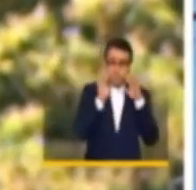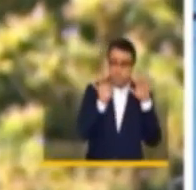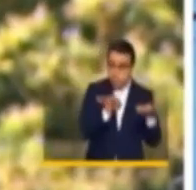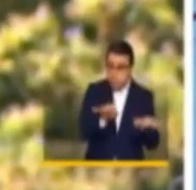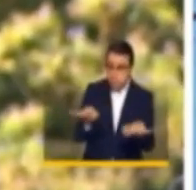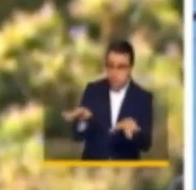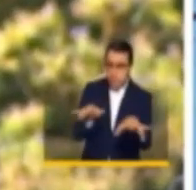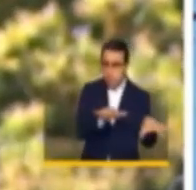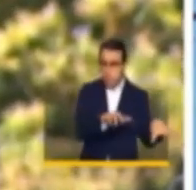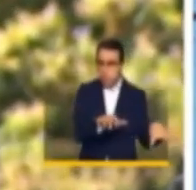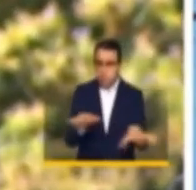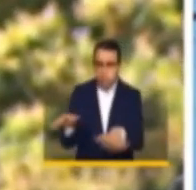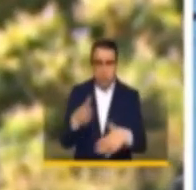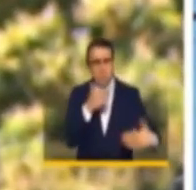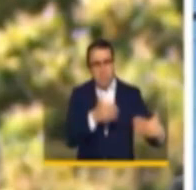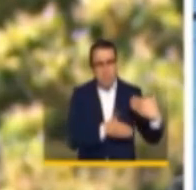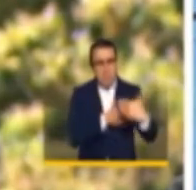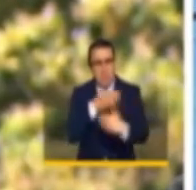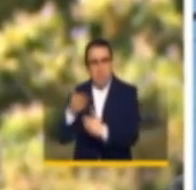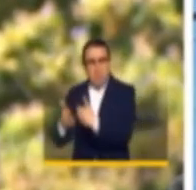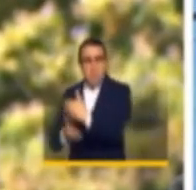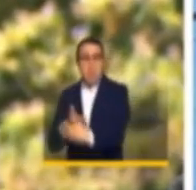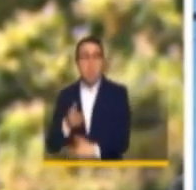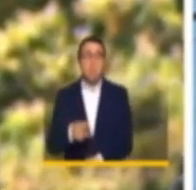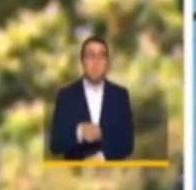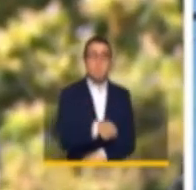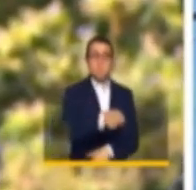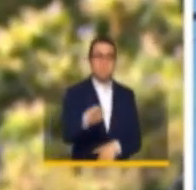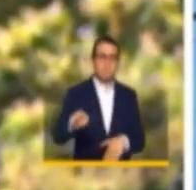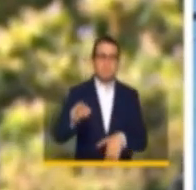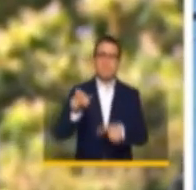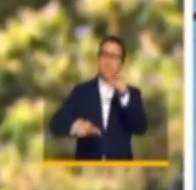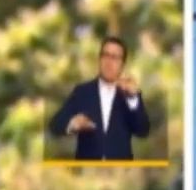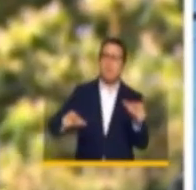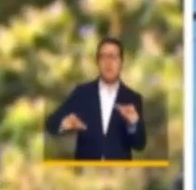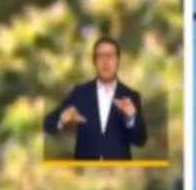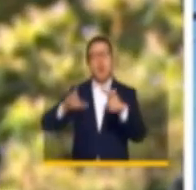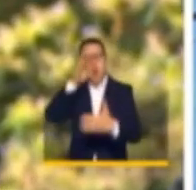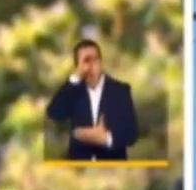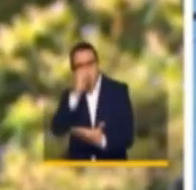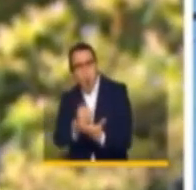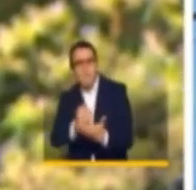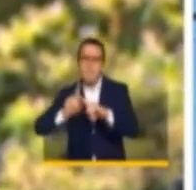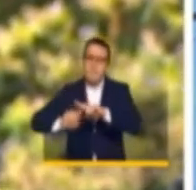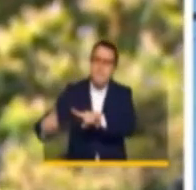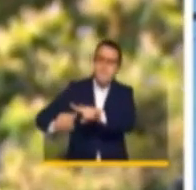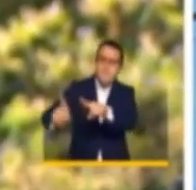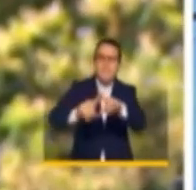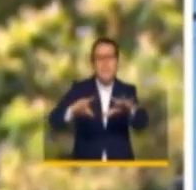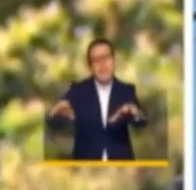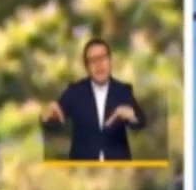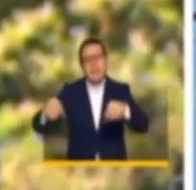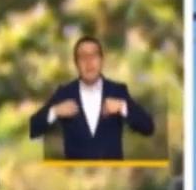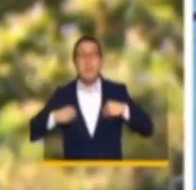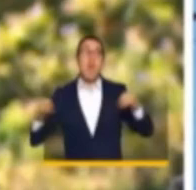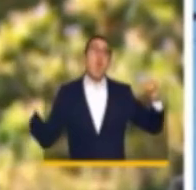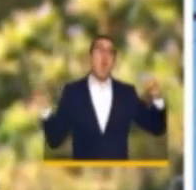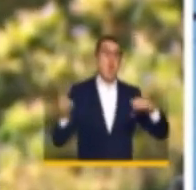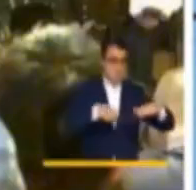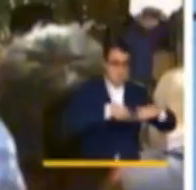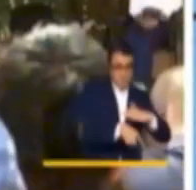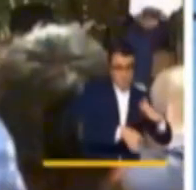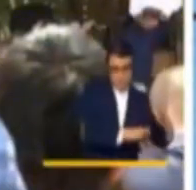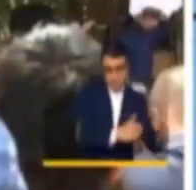el programa para abordar este eje explicativo de los grandes conflictos en